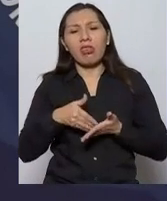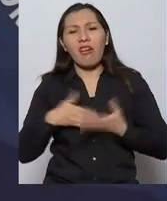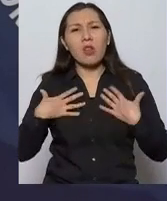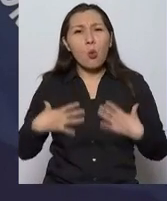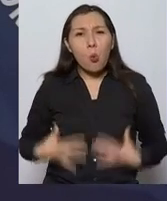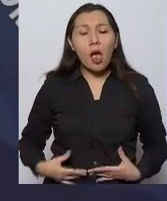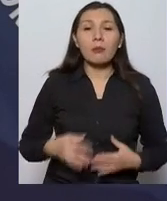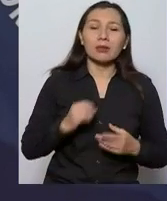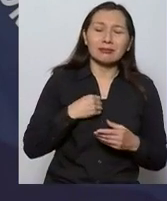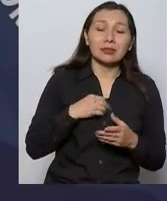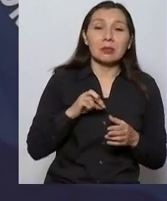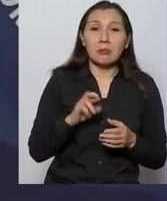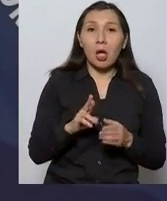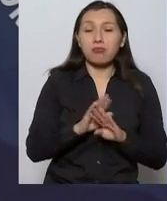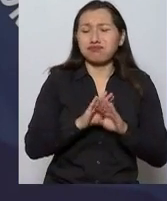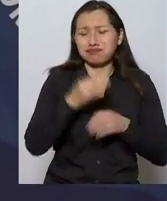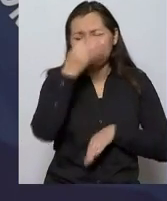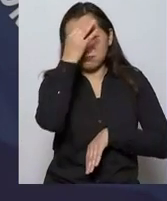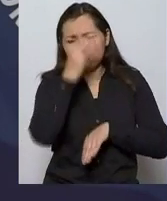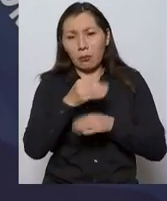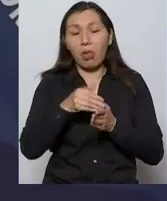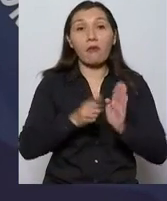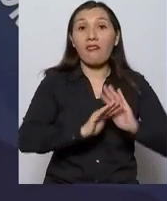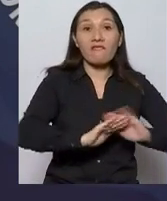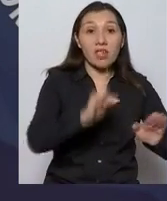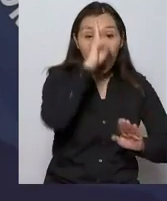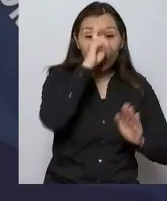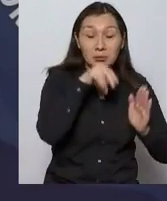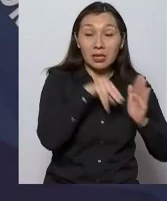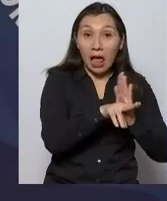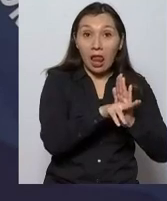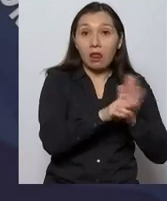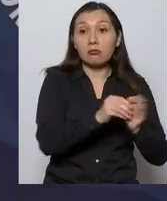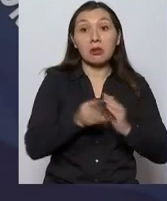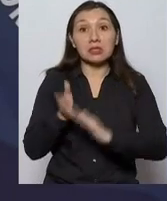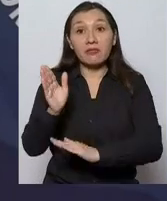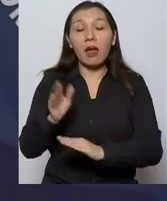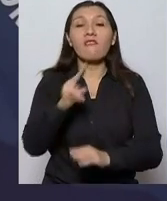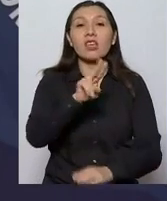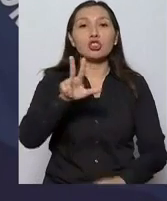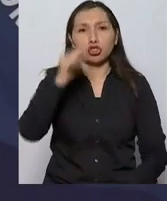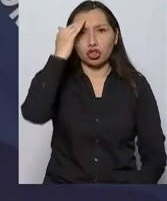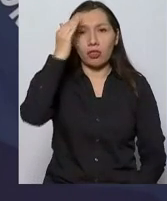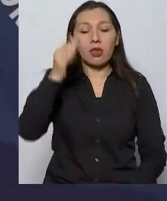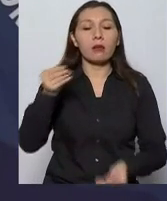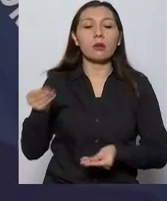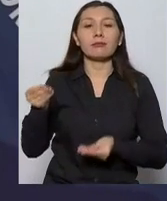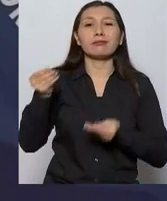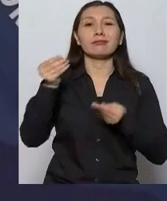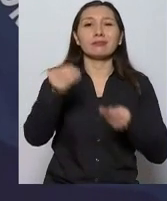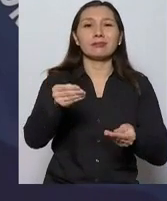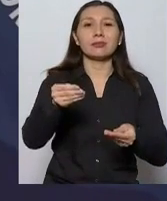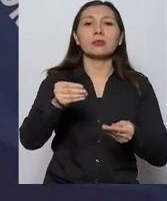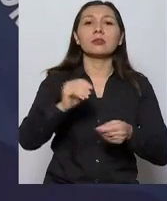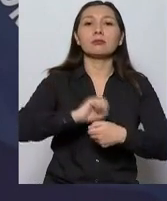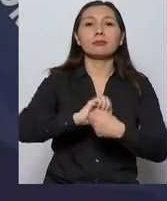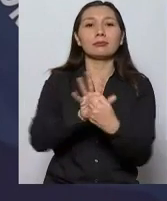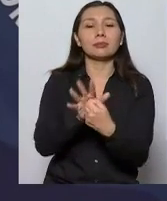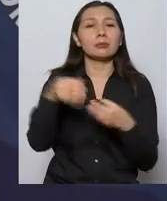o los que tuvieron síntomas incluso al salir del hospital, se les va a entregar este carnet COVID. ¿Qué significa?